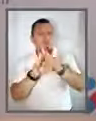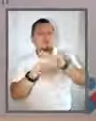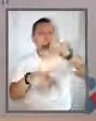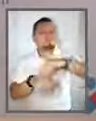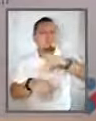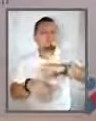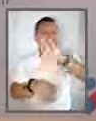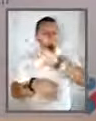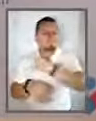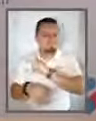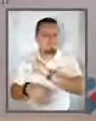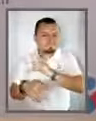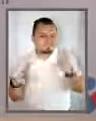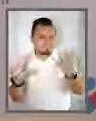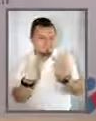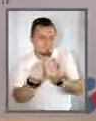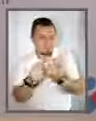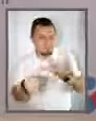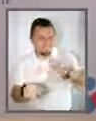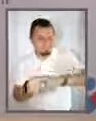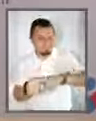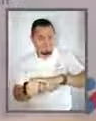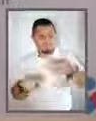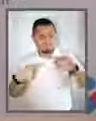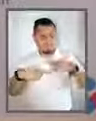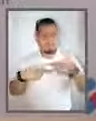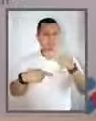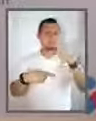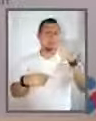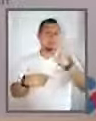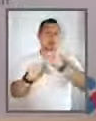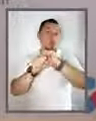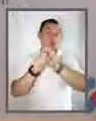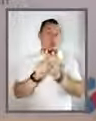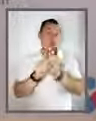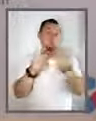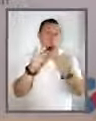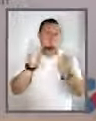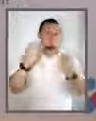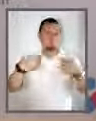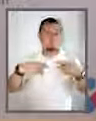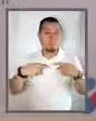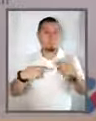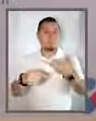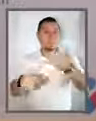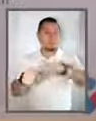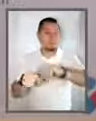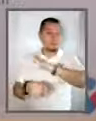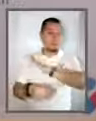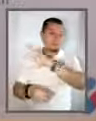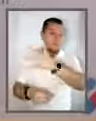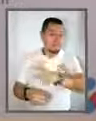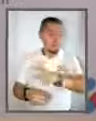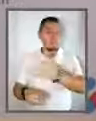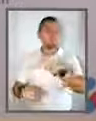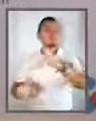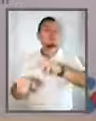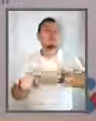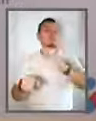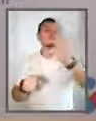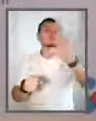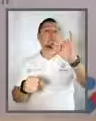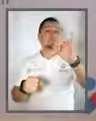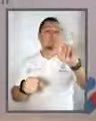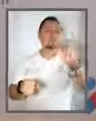los hospitales que estarán atendiendo a pacientes con COVID, que es el Hospital General de Occidente, el Hospital Civil y